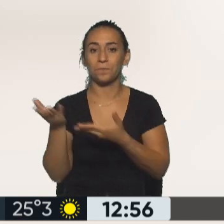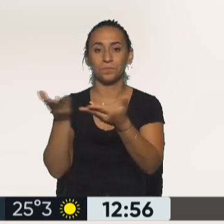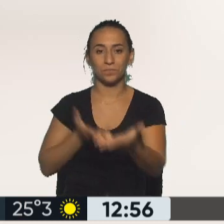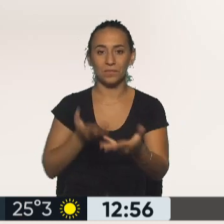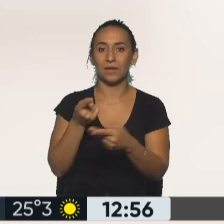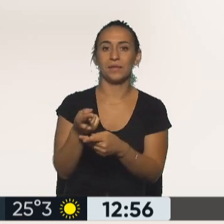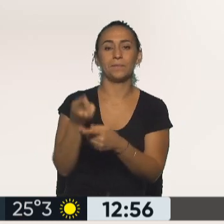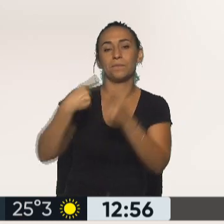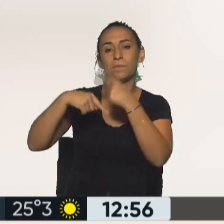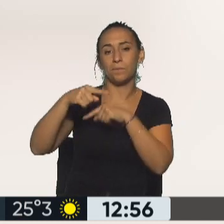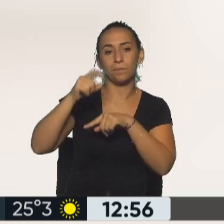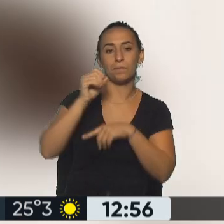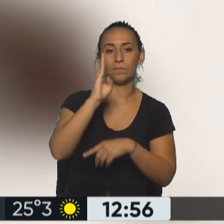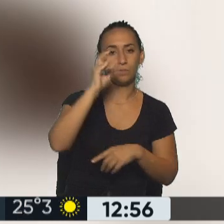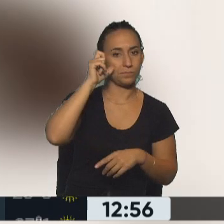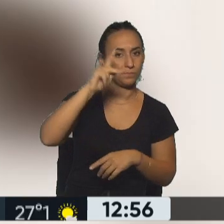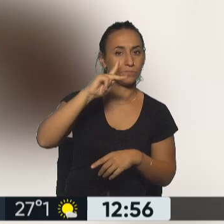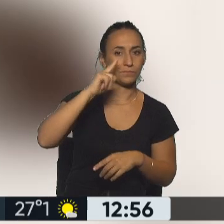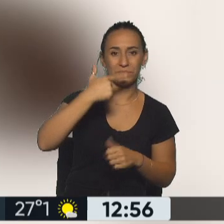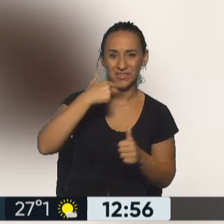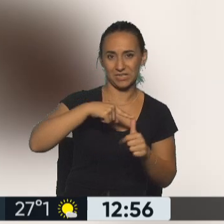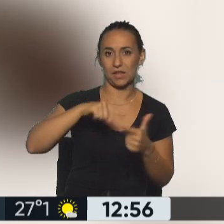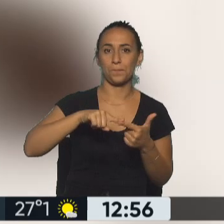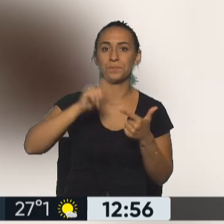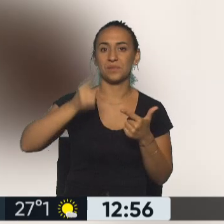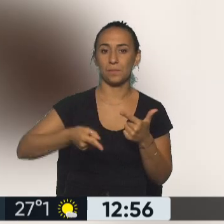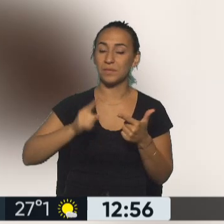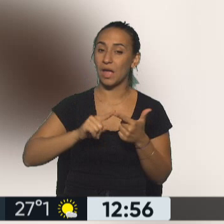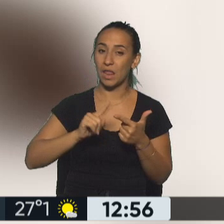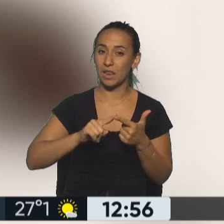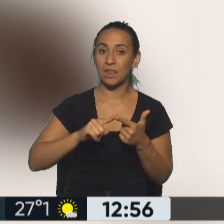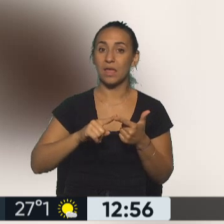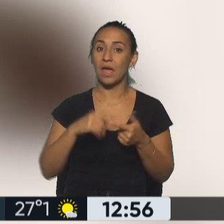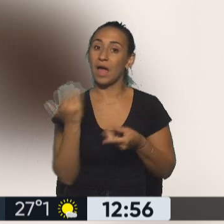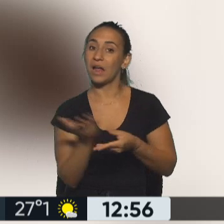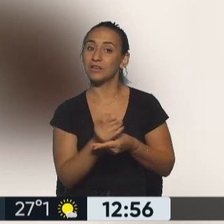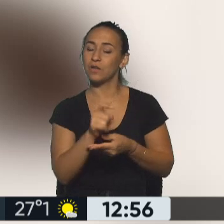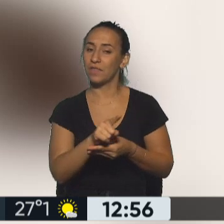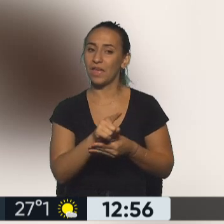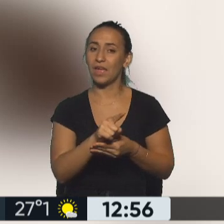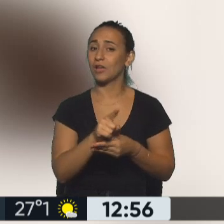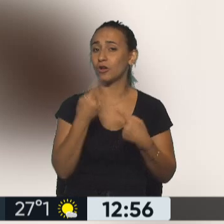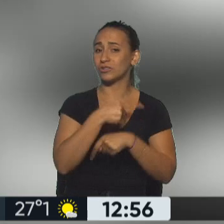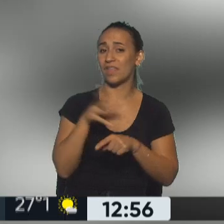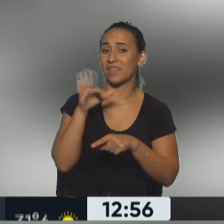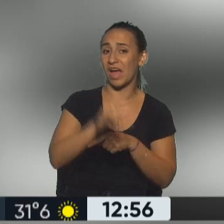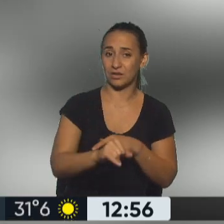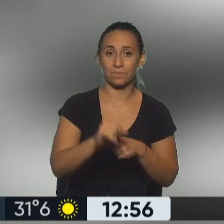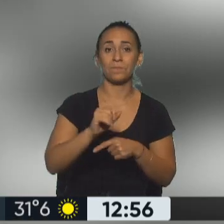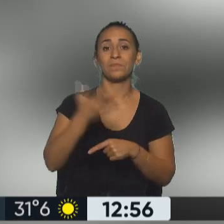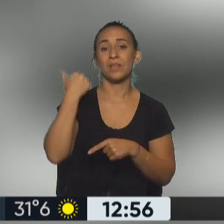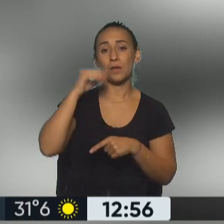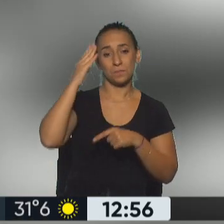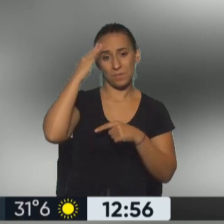de una retrospectiva de Belkis Ayom, tiene además el archivo de lo diario. Esto es muy interesante, a partir de marzo, del cielo a